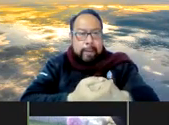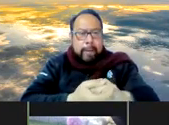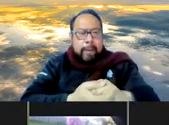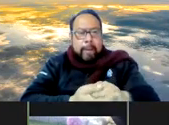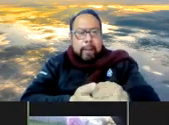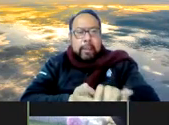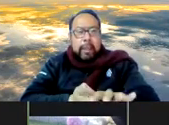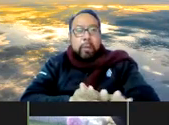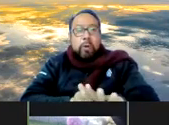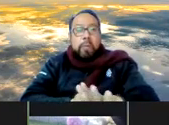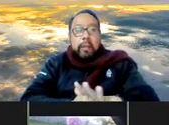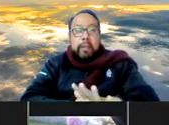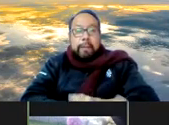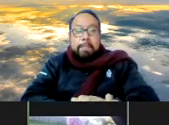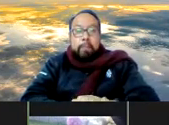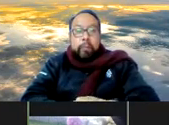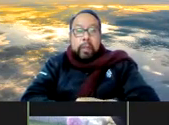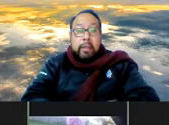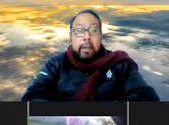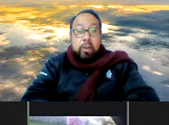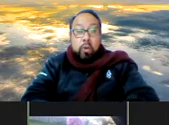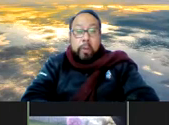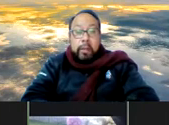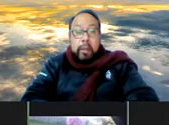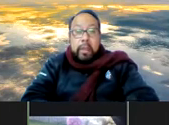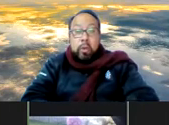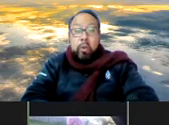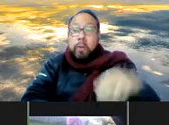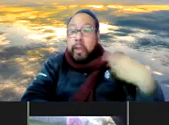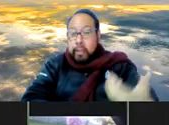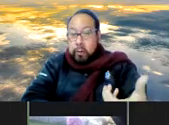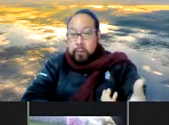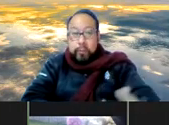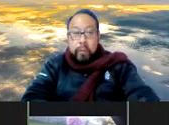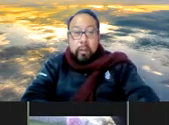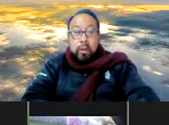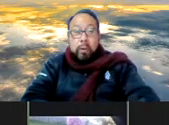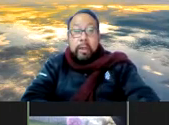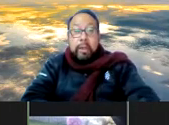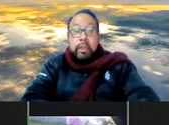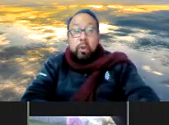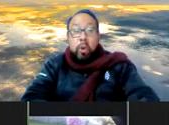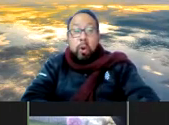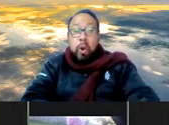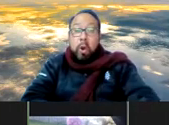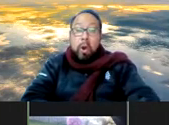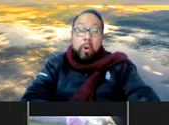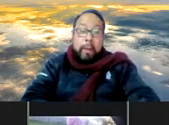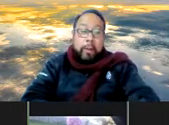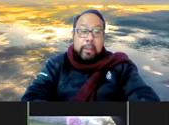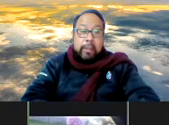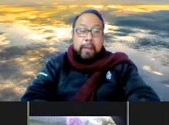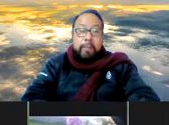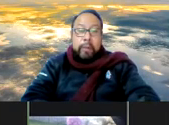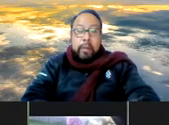práctica. Si queremos convertir ese resumen en un nuevo género, como un artículo o